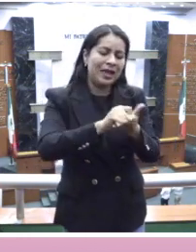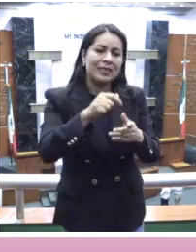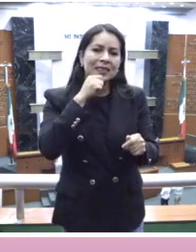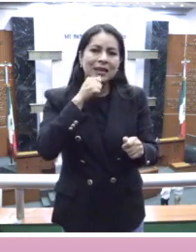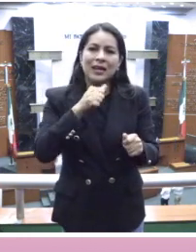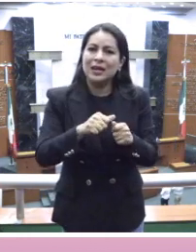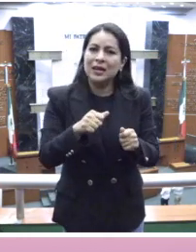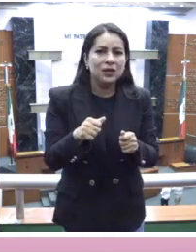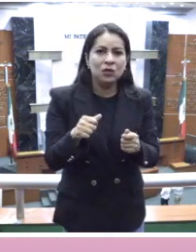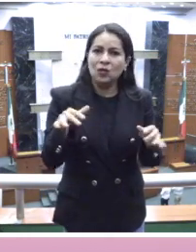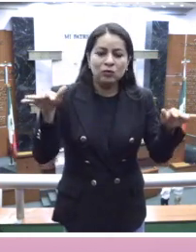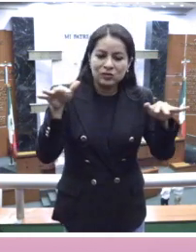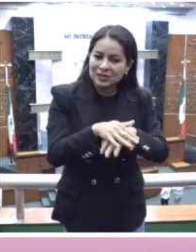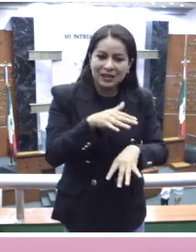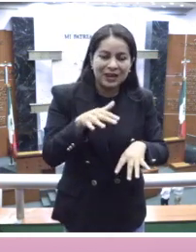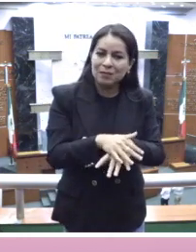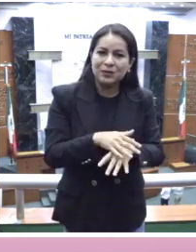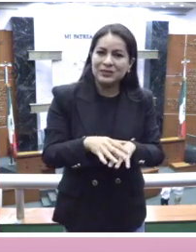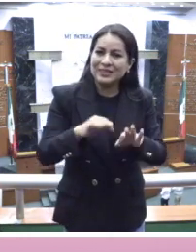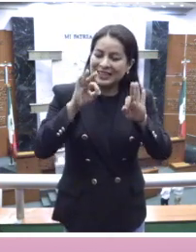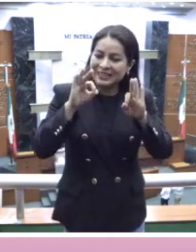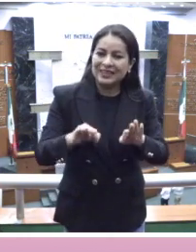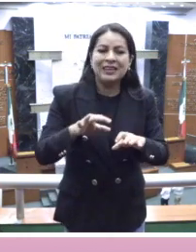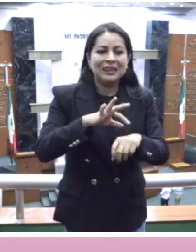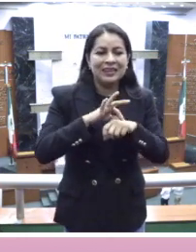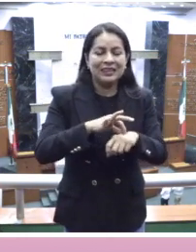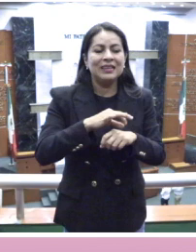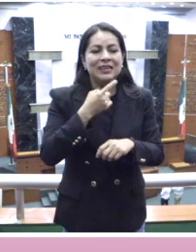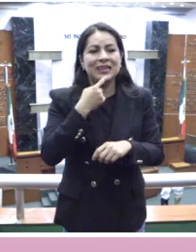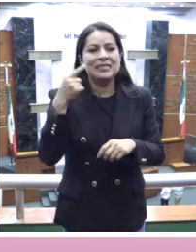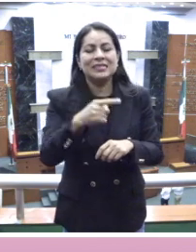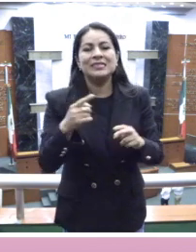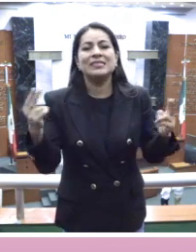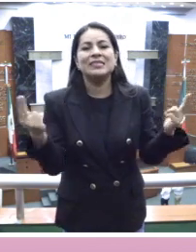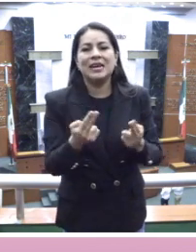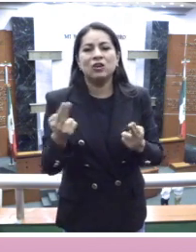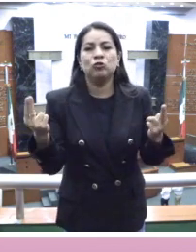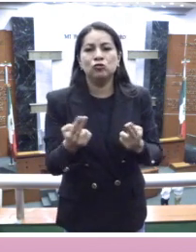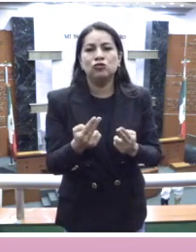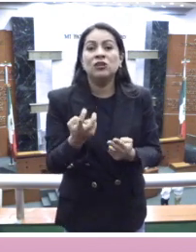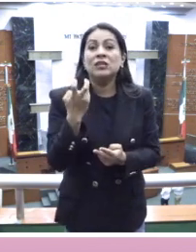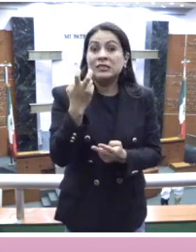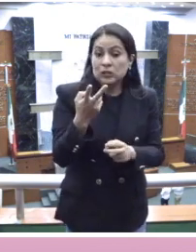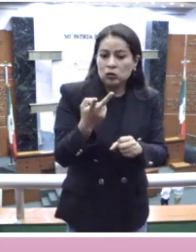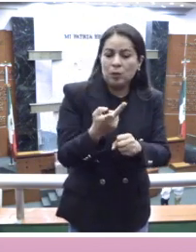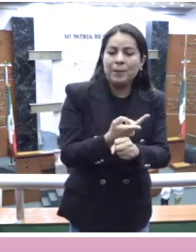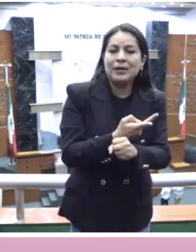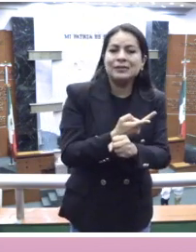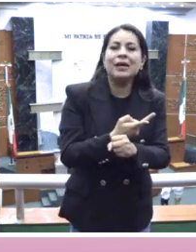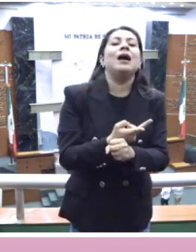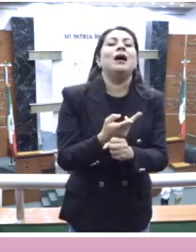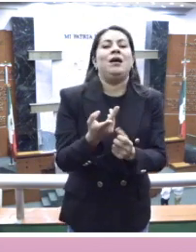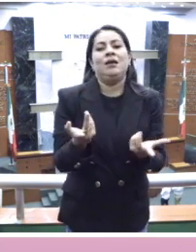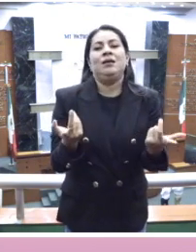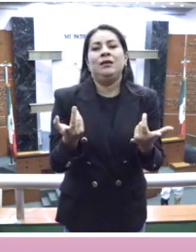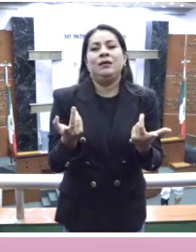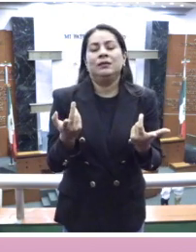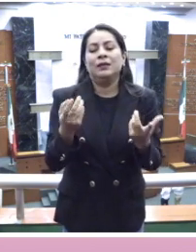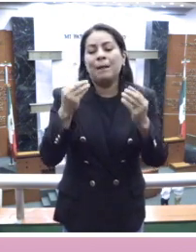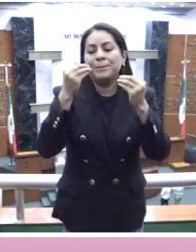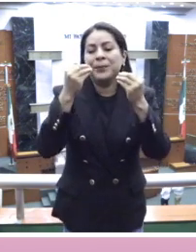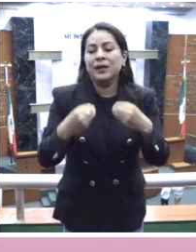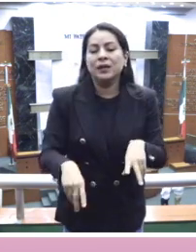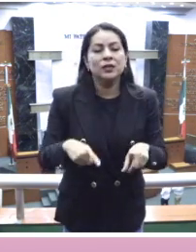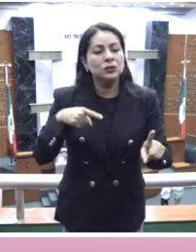no recoja los cambios que la realidad exige como necesarios. Si esto ocurriera, estaría condenada a perder